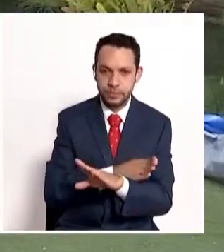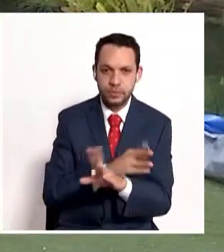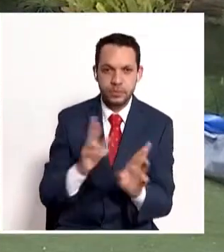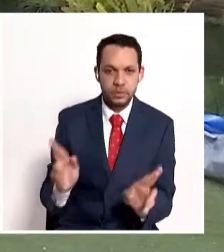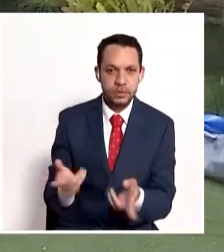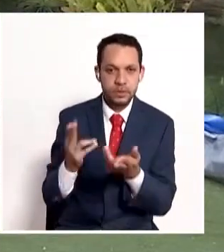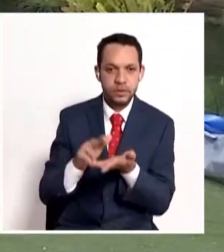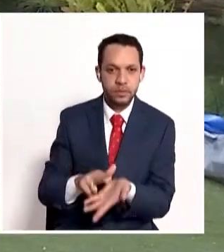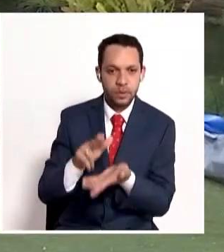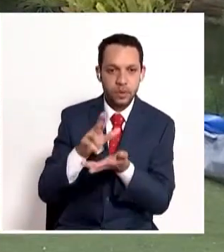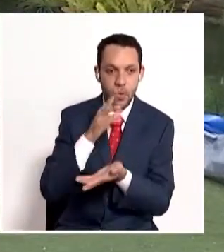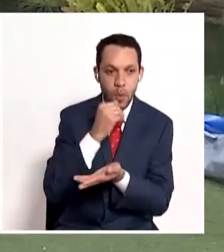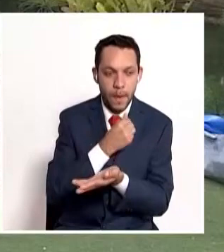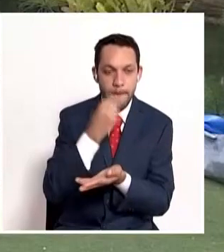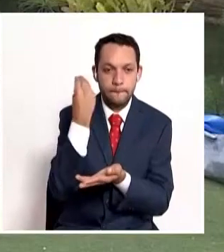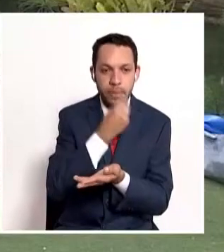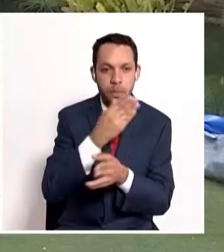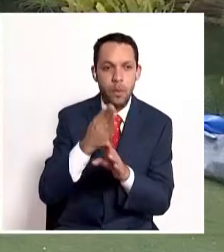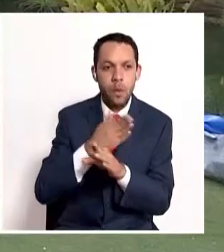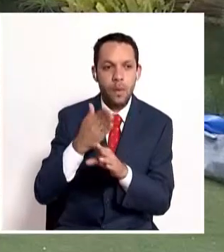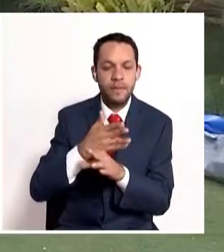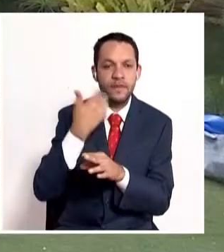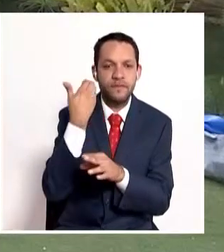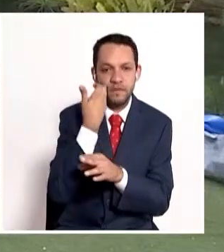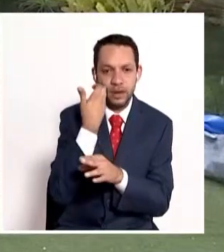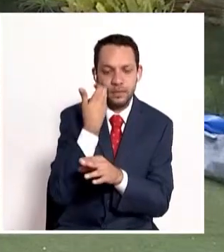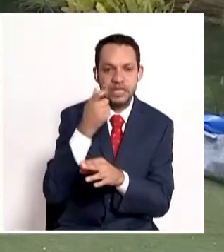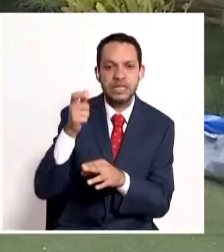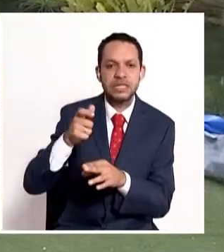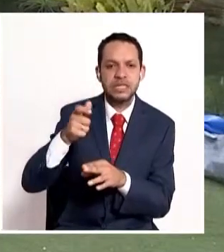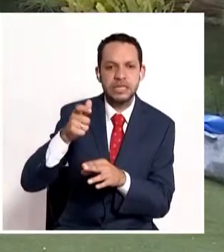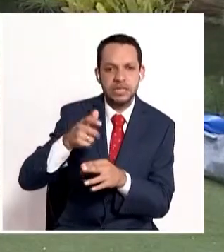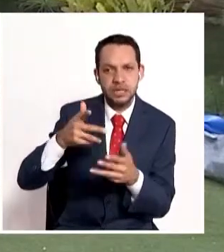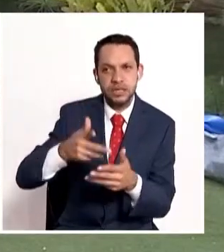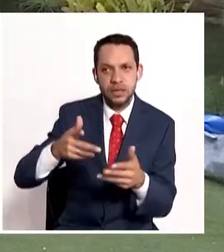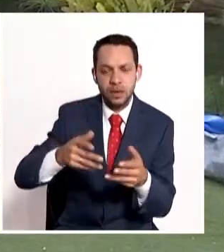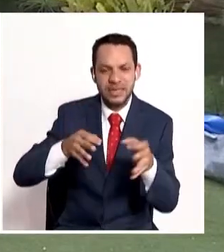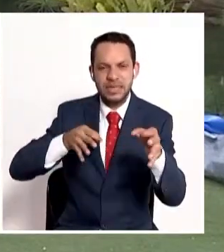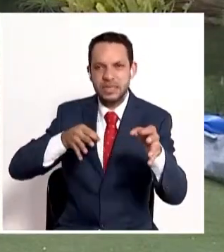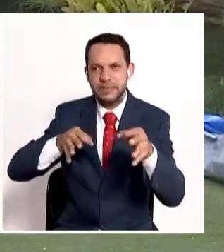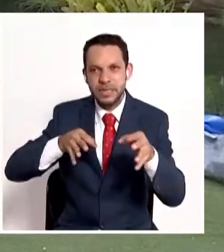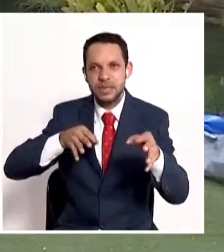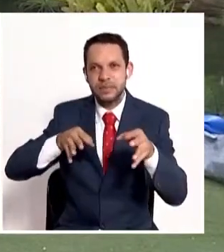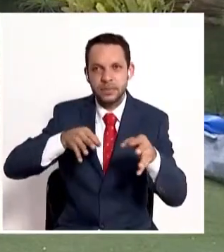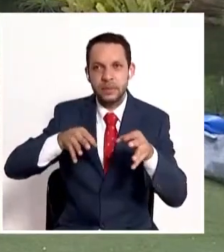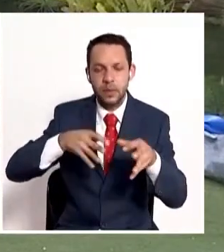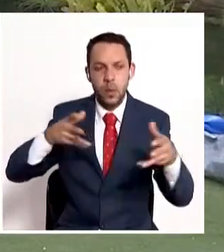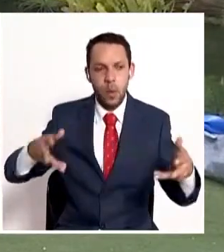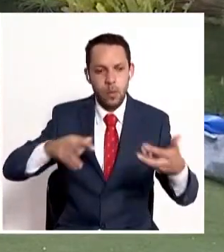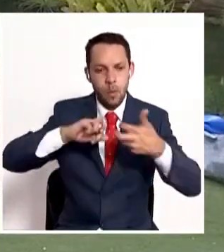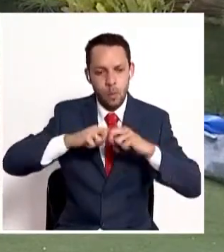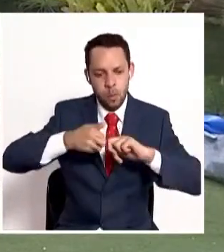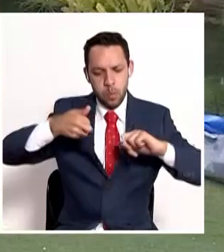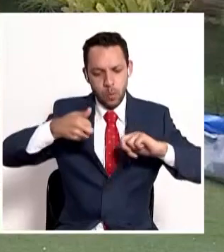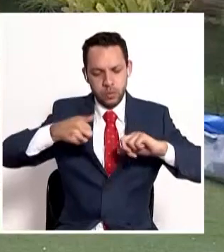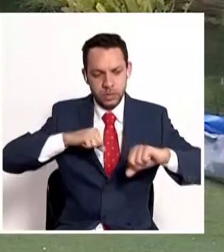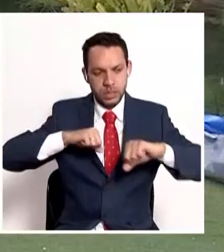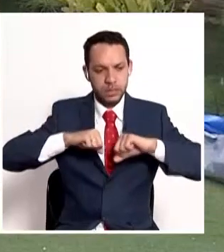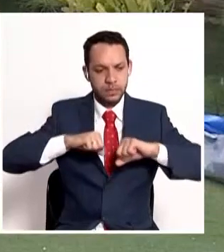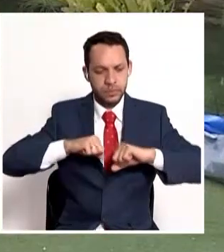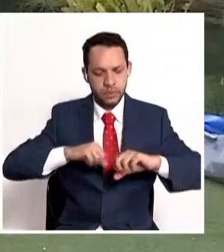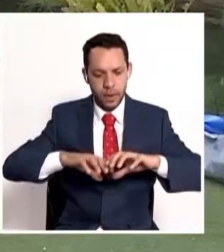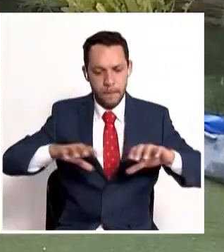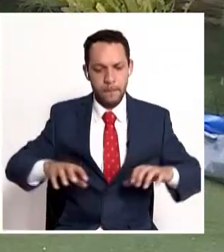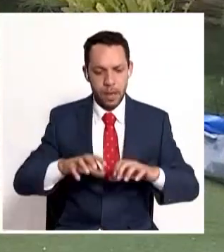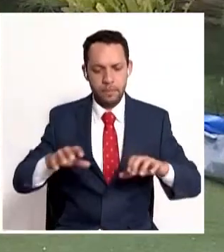puede llevar a tener lesiones por eso les voy a explicar la importancia y qué ejercicios podemos hacer para preparar nuestras